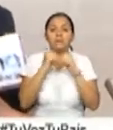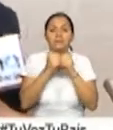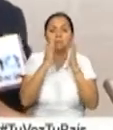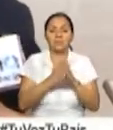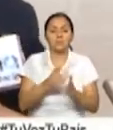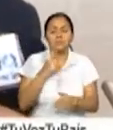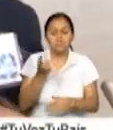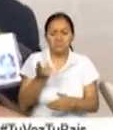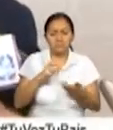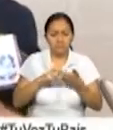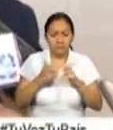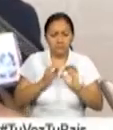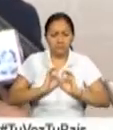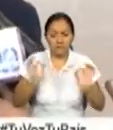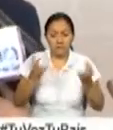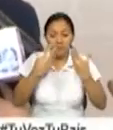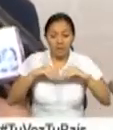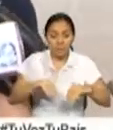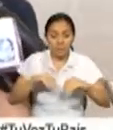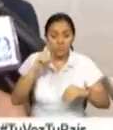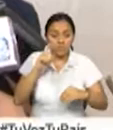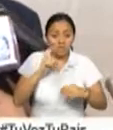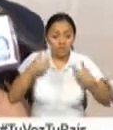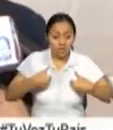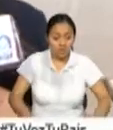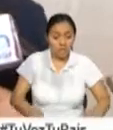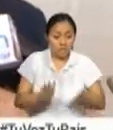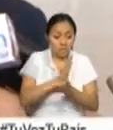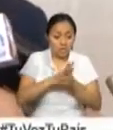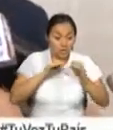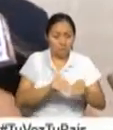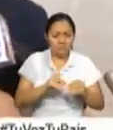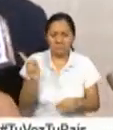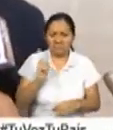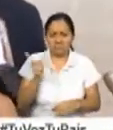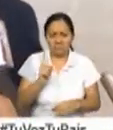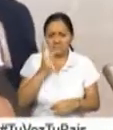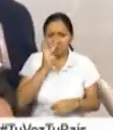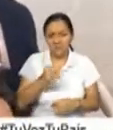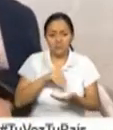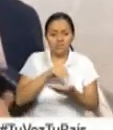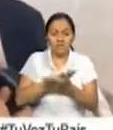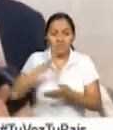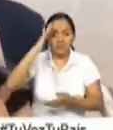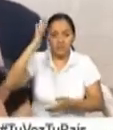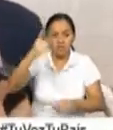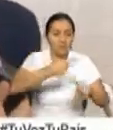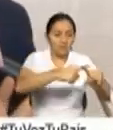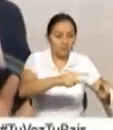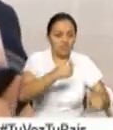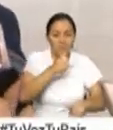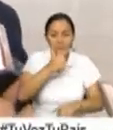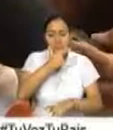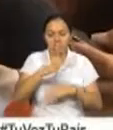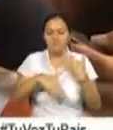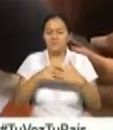No tiene nada que ver con dar educación sexual en las escuelas o pretender que se instaure la ideología de género a los